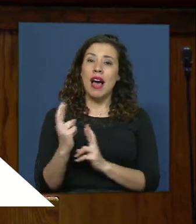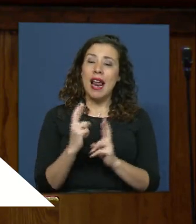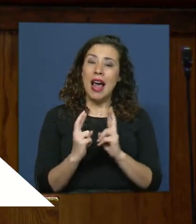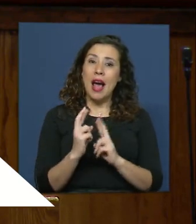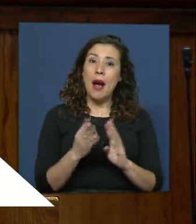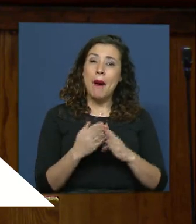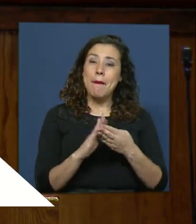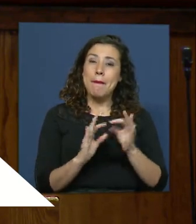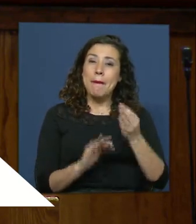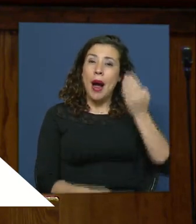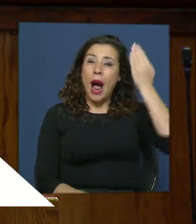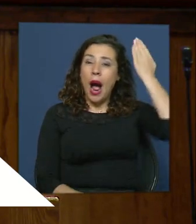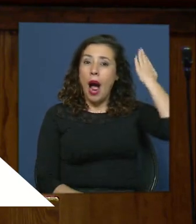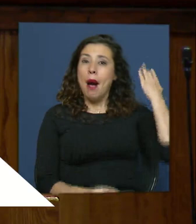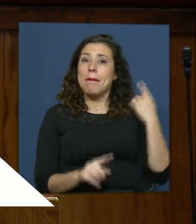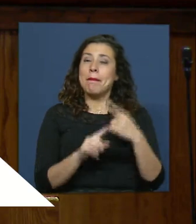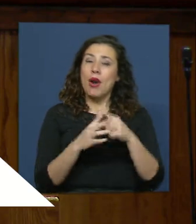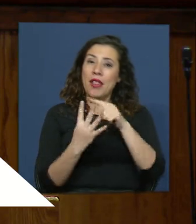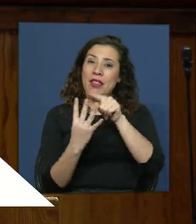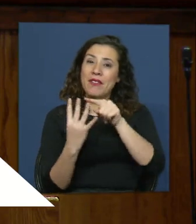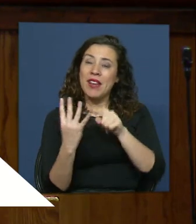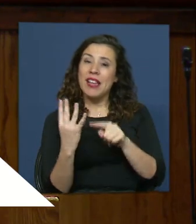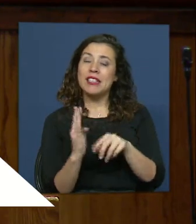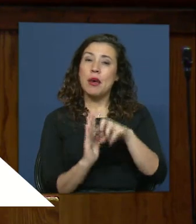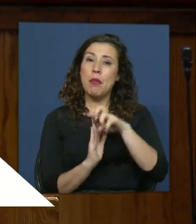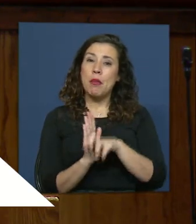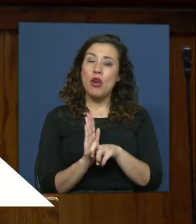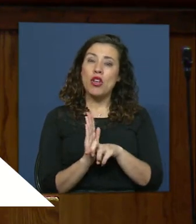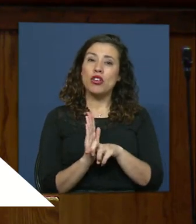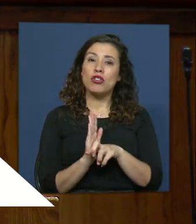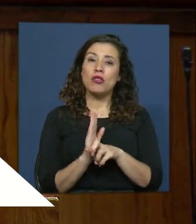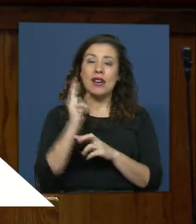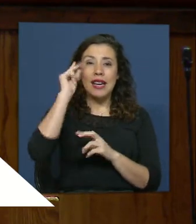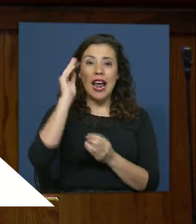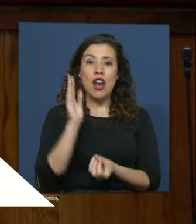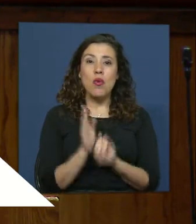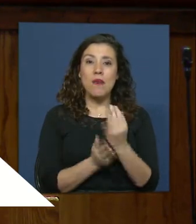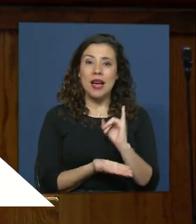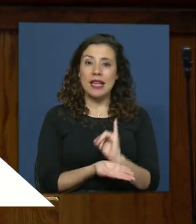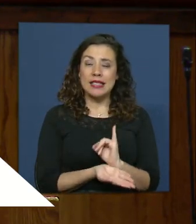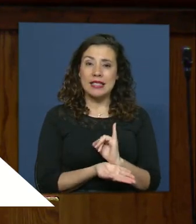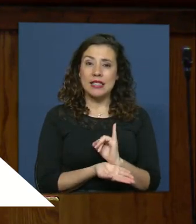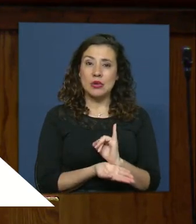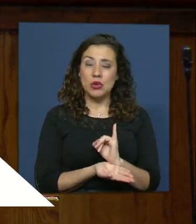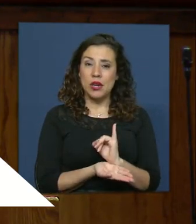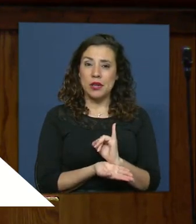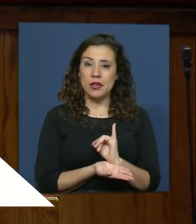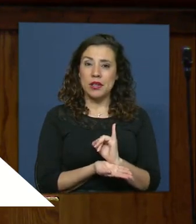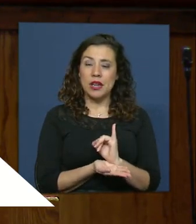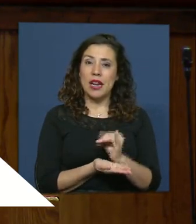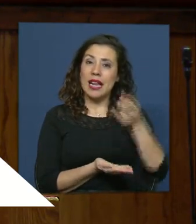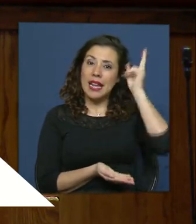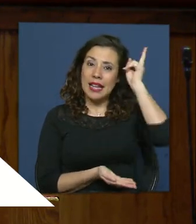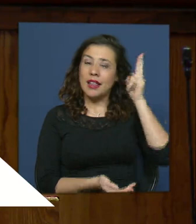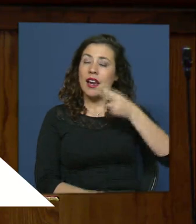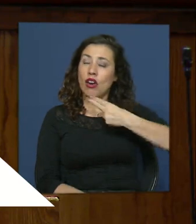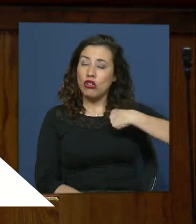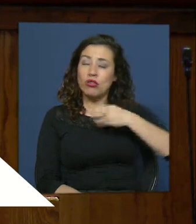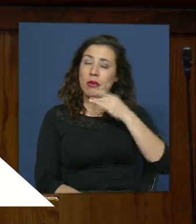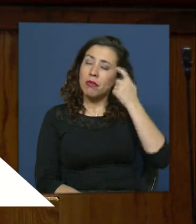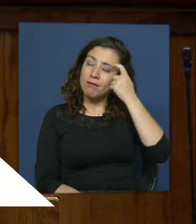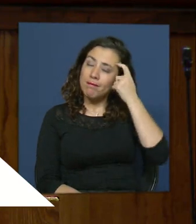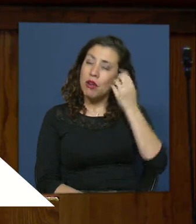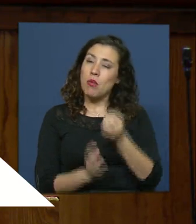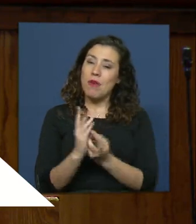los pueblos originarios a través de una serie de proyectos que crean esta nueva institucionalidad indígena, nosotros también creemos que esa